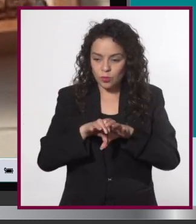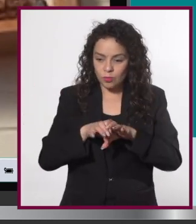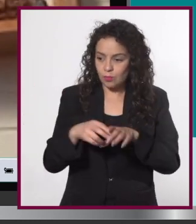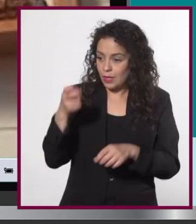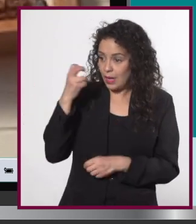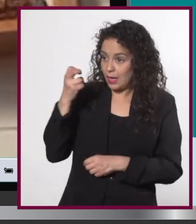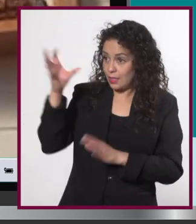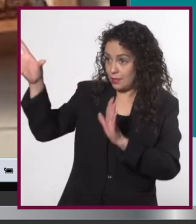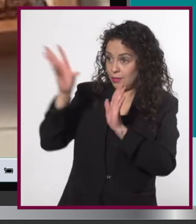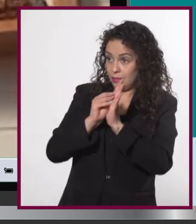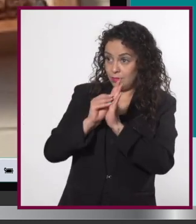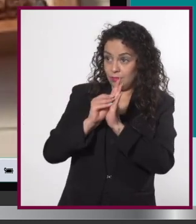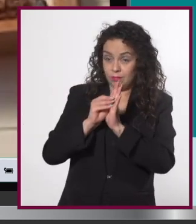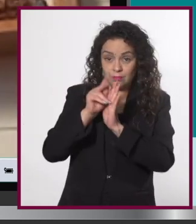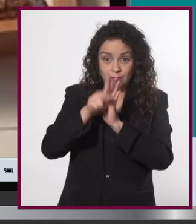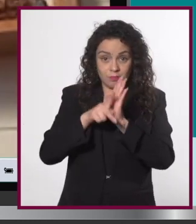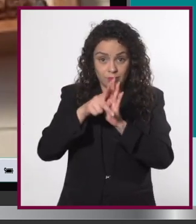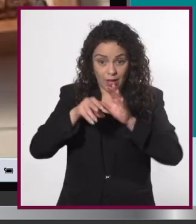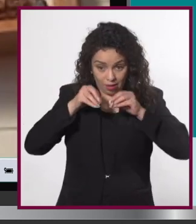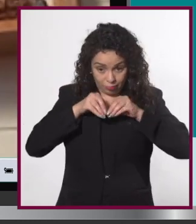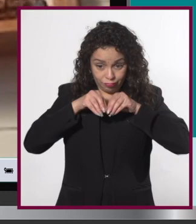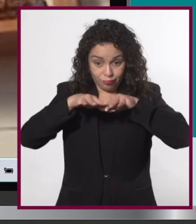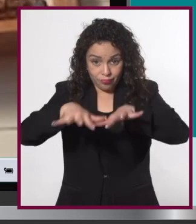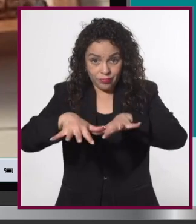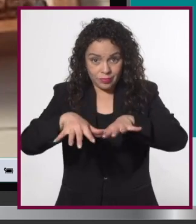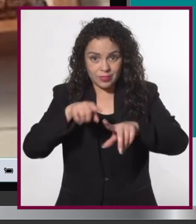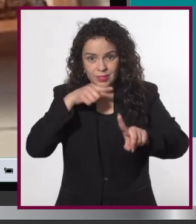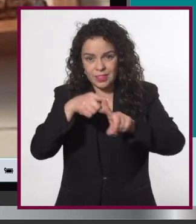vez es